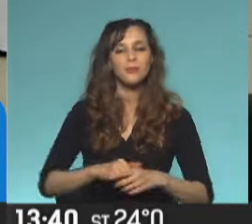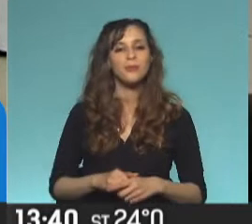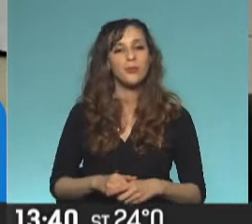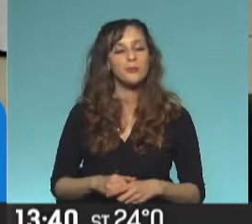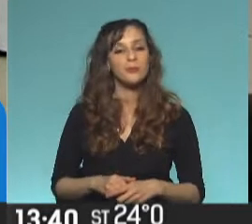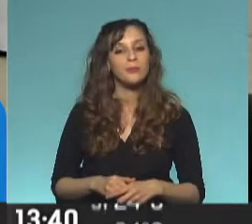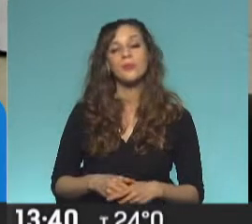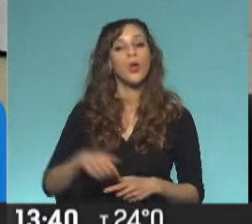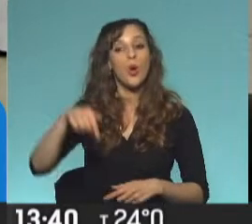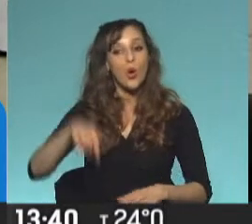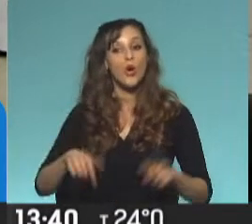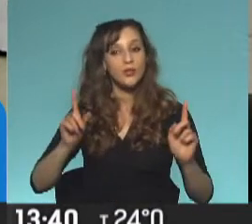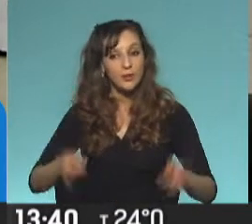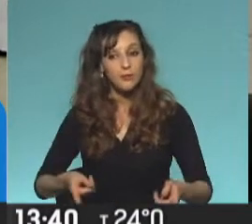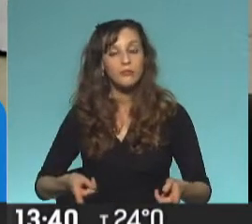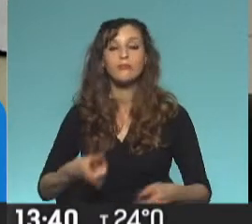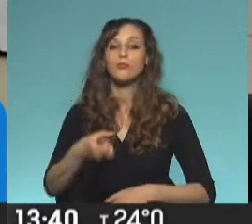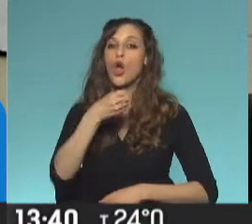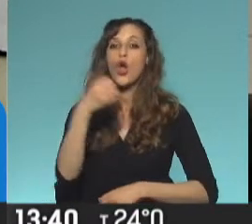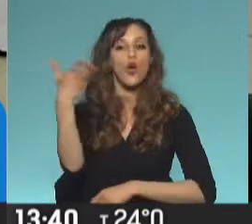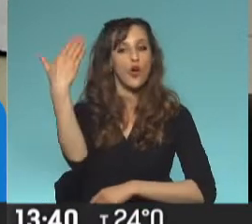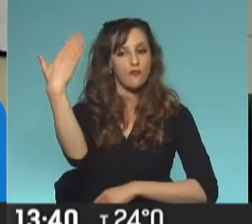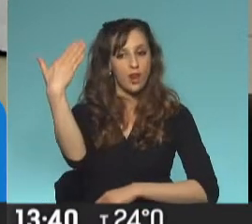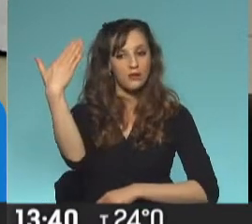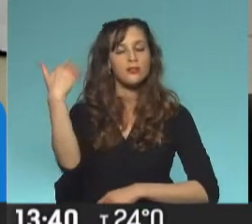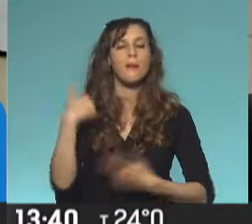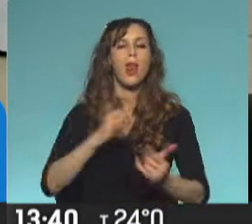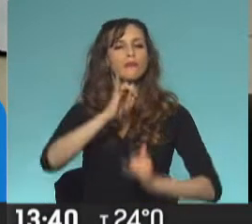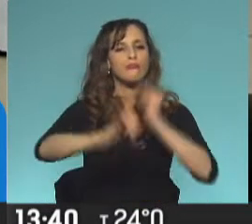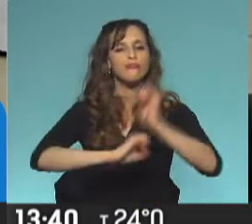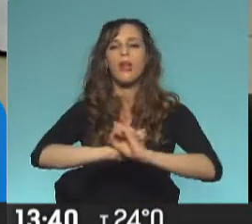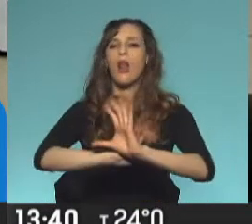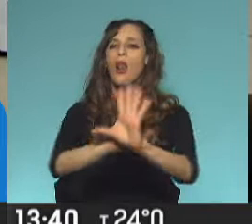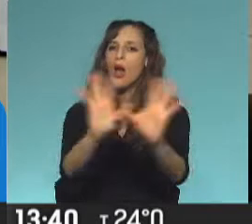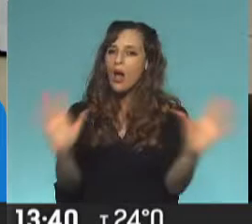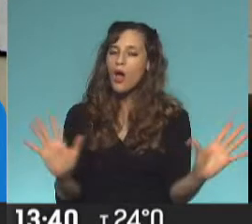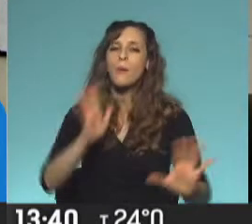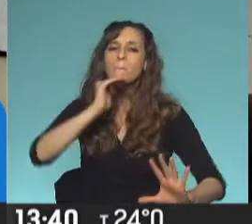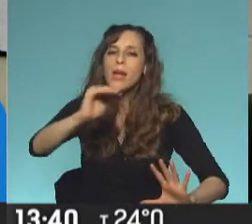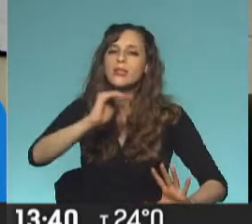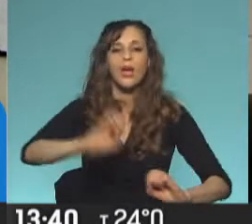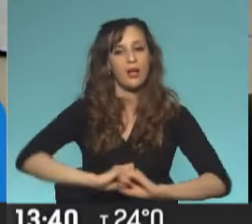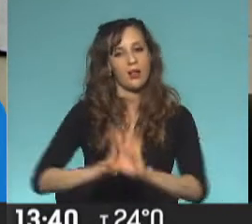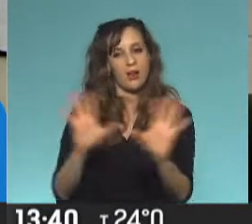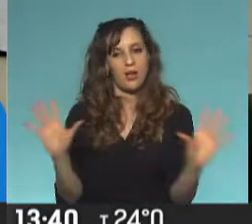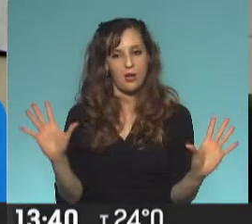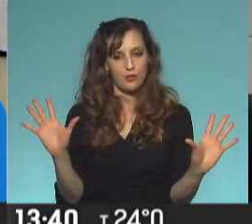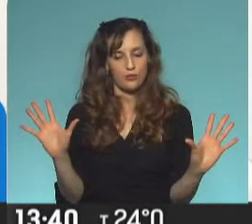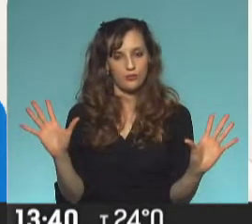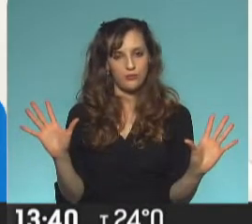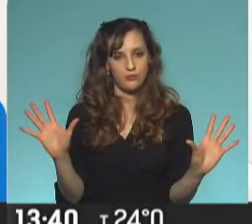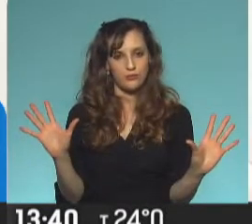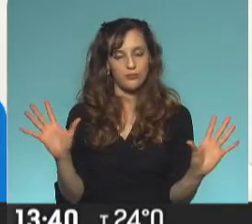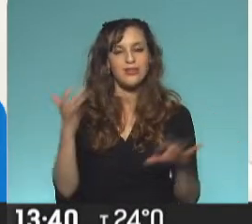permite hoy también tener esta conferencia de prensa para evacuar las dudas y para dejar algunos mensajes que me parece que en buena medida ya